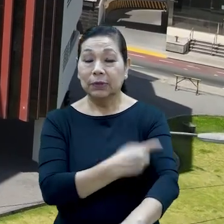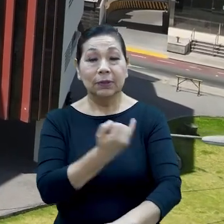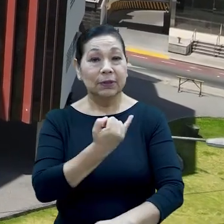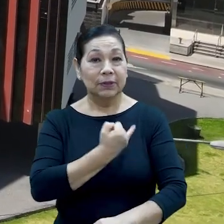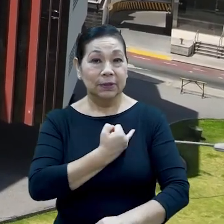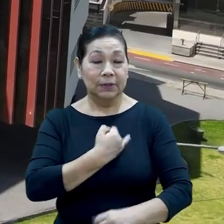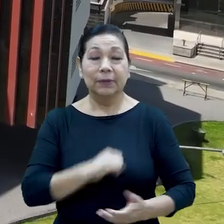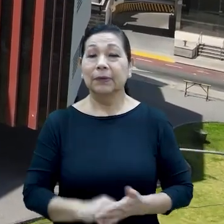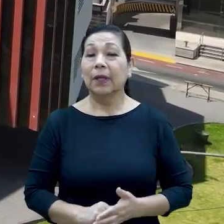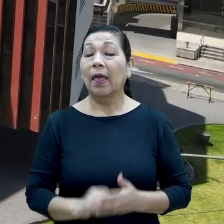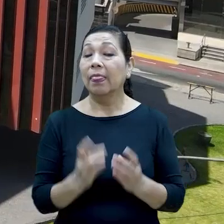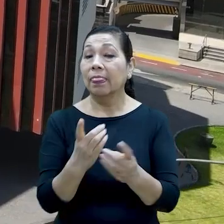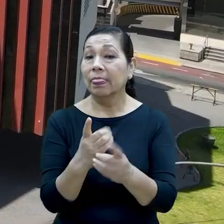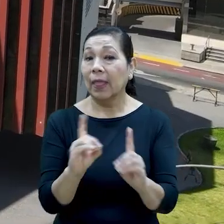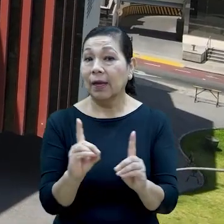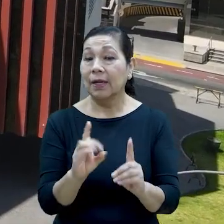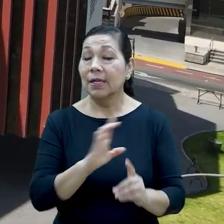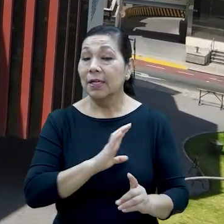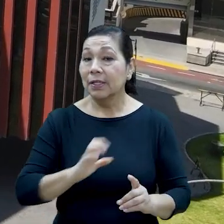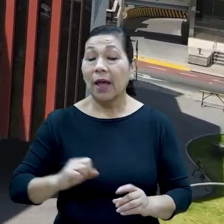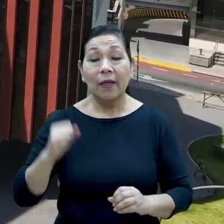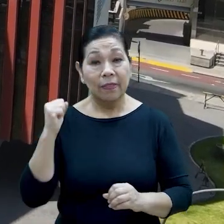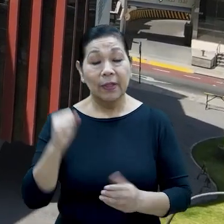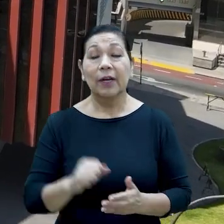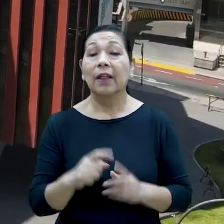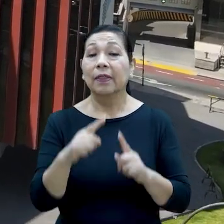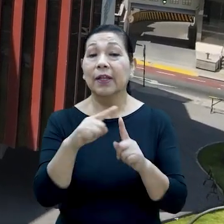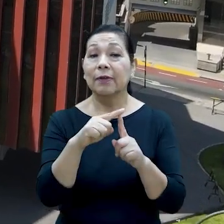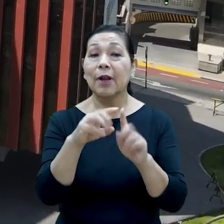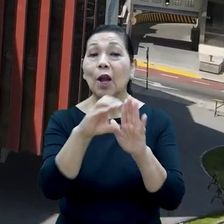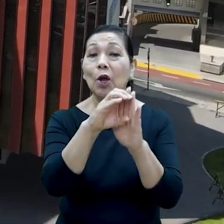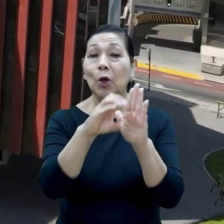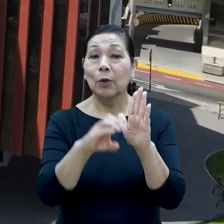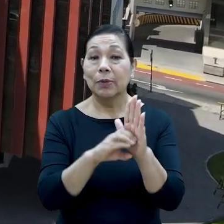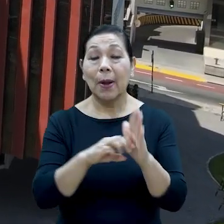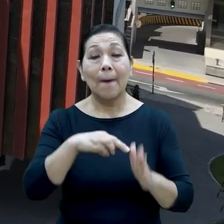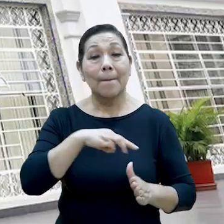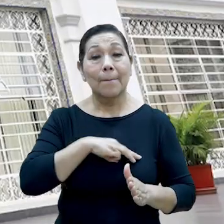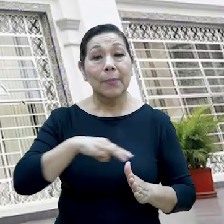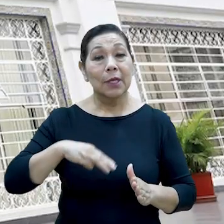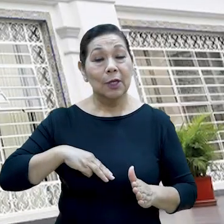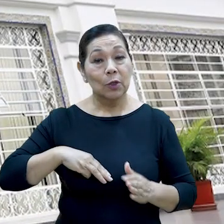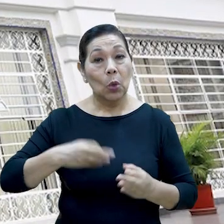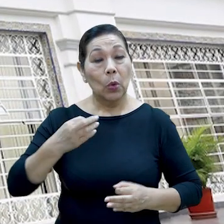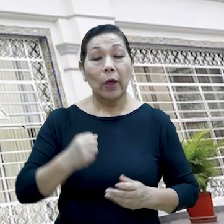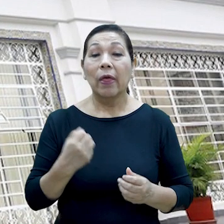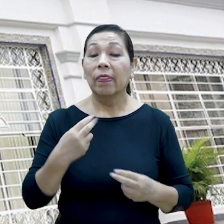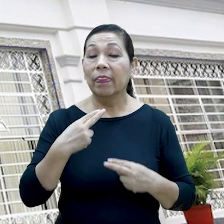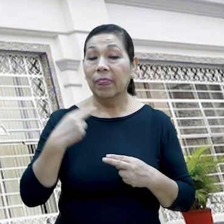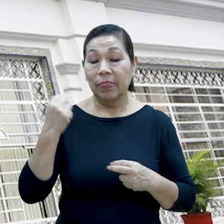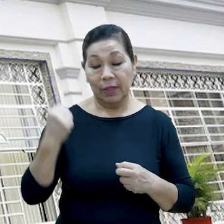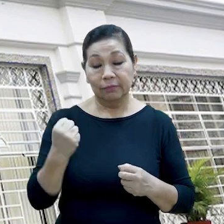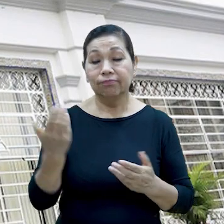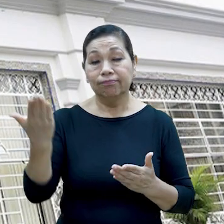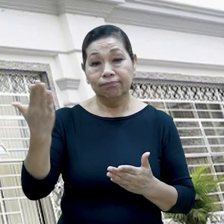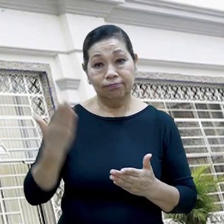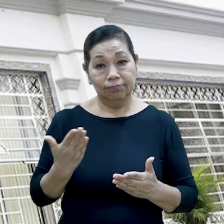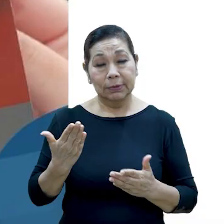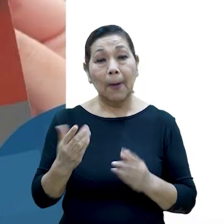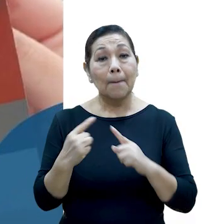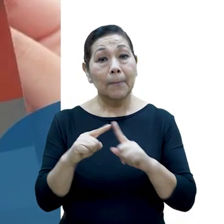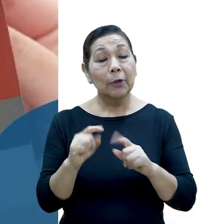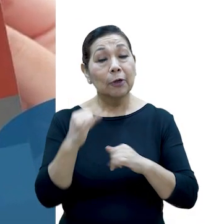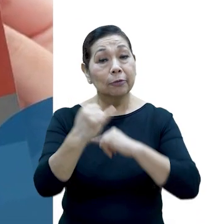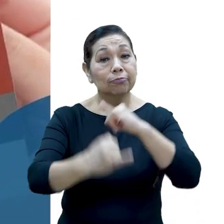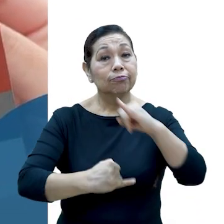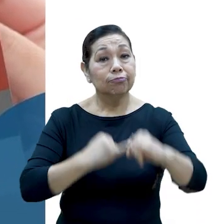fortalecer la institucionalidad, la democracia y el Estado de Derecho, el Tribunal Constitucional y el Ministerio de Justicia y Derechos Humanos organizaron